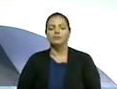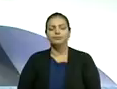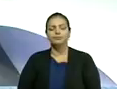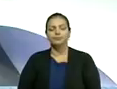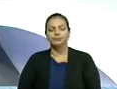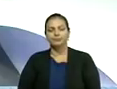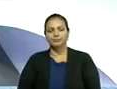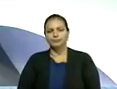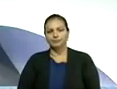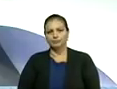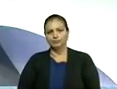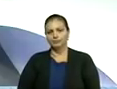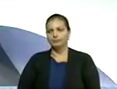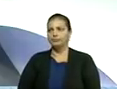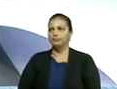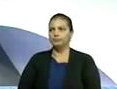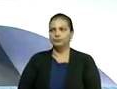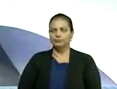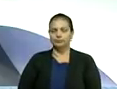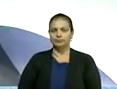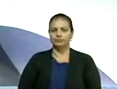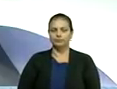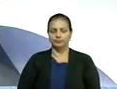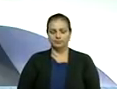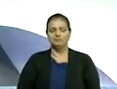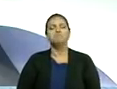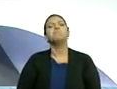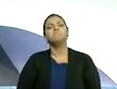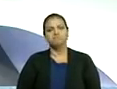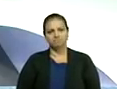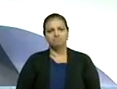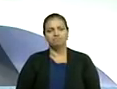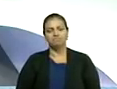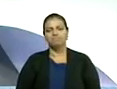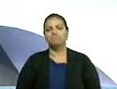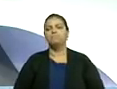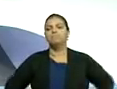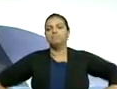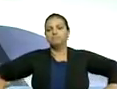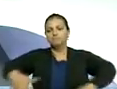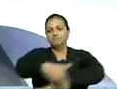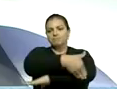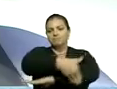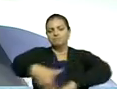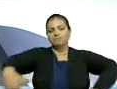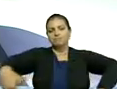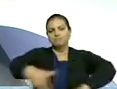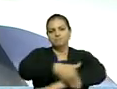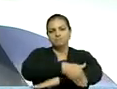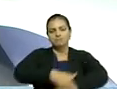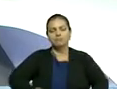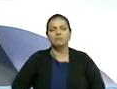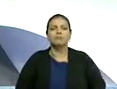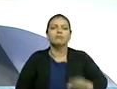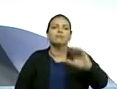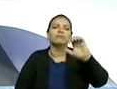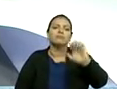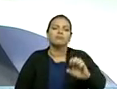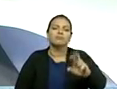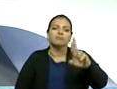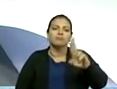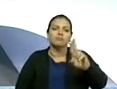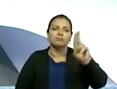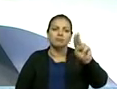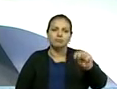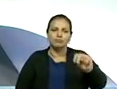Albán, donde está la burbuja aquí grande. Perfecto. Avenida Malvina, Ernesto Albán, Dignidad Popular. Dignidad Popular y Esmeralda Chiquito. Ahí